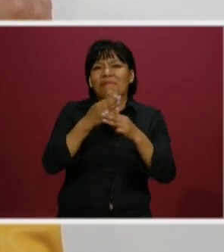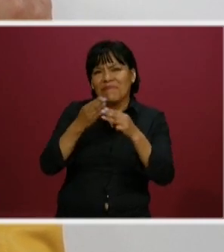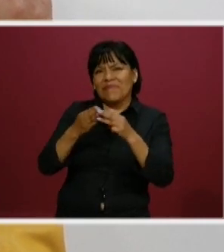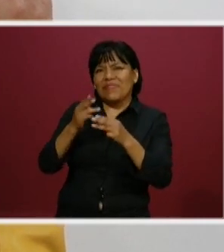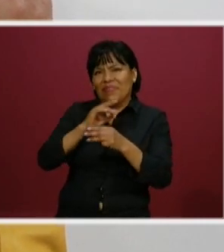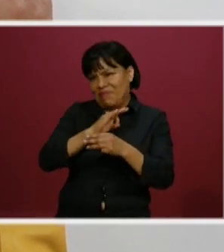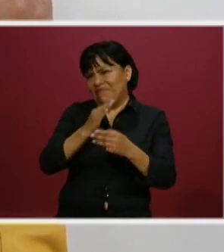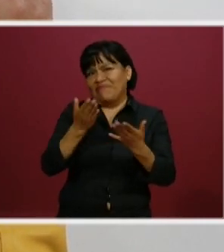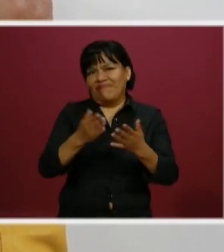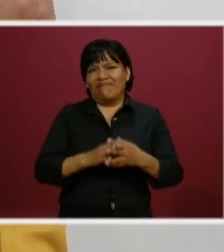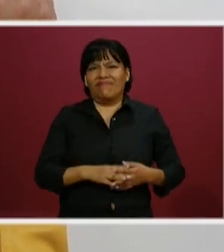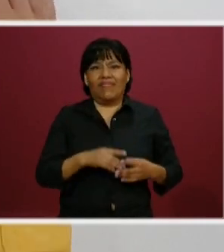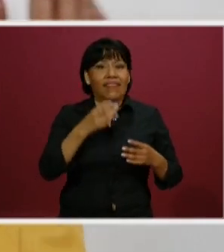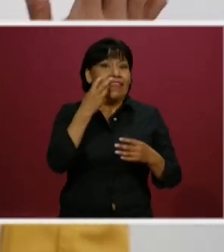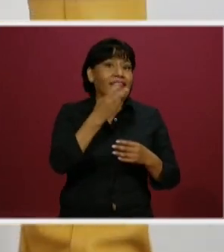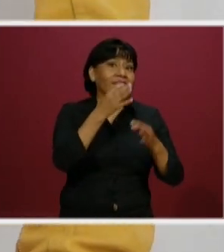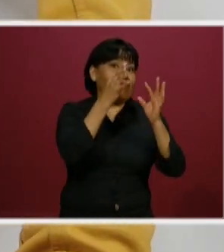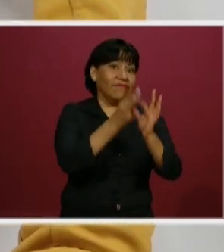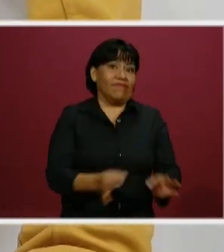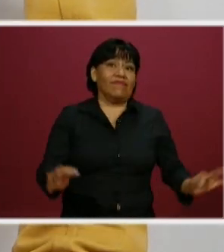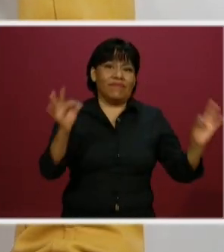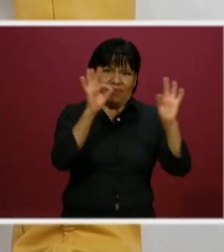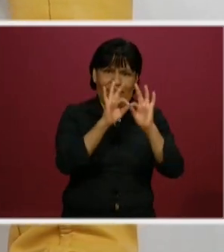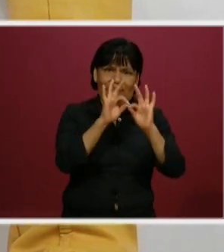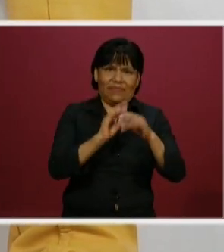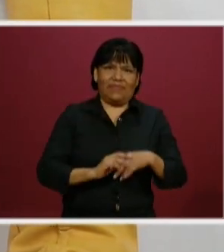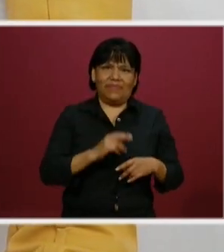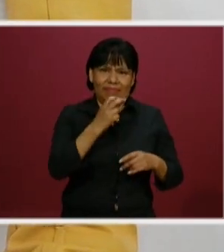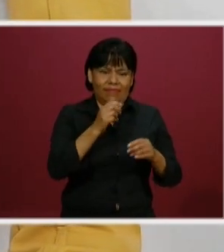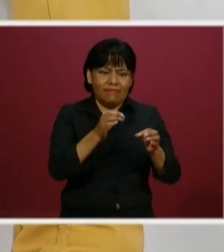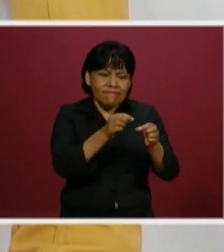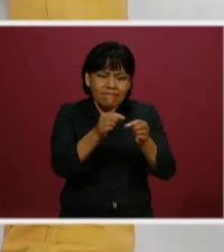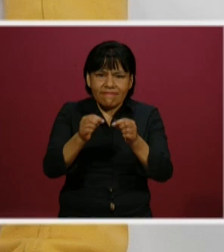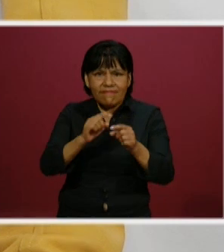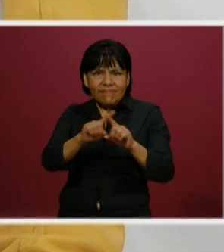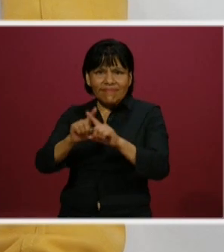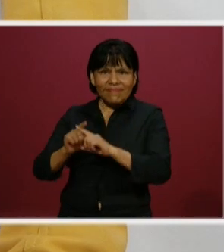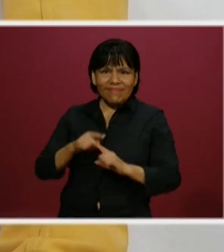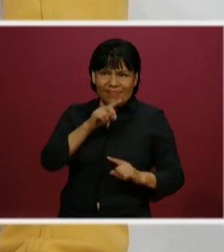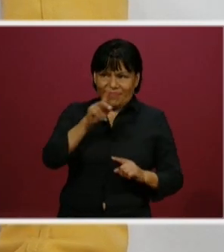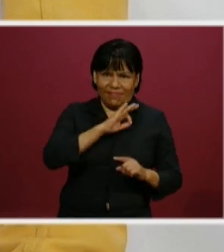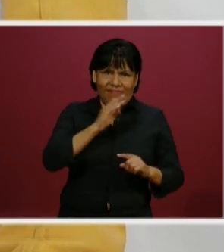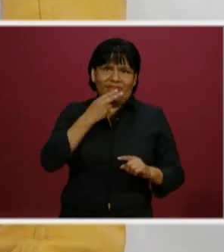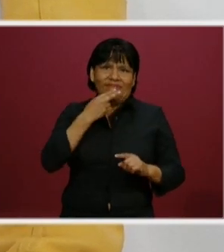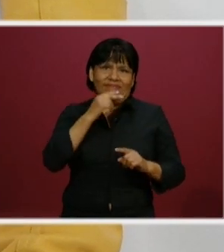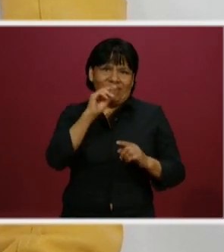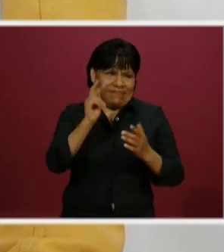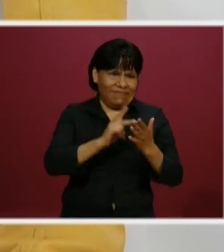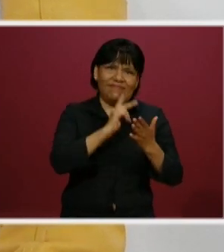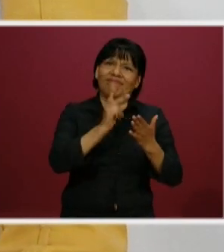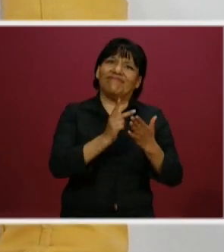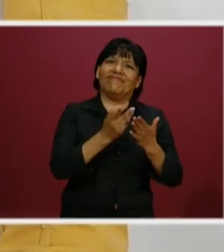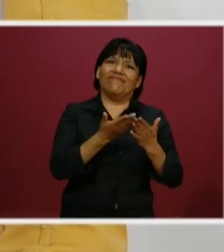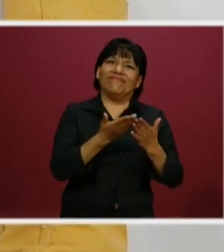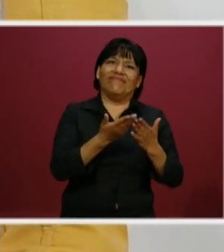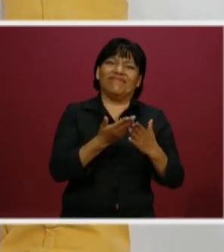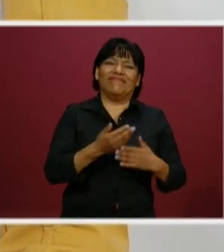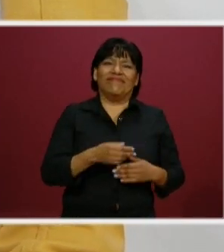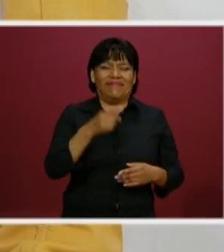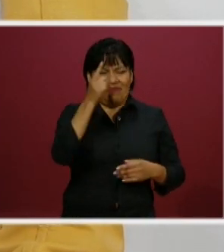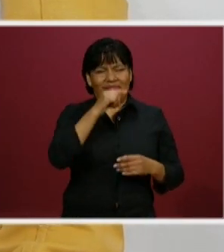eso es sumamente importante entonces estas tapitas las puedes utilizar posteriormente